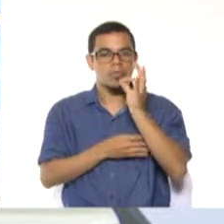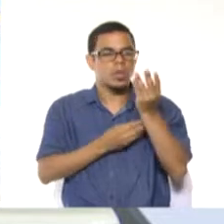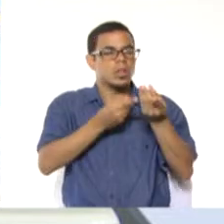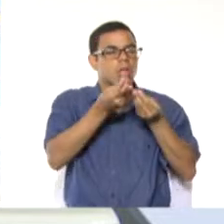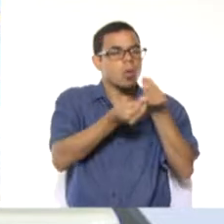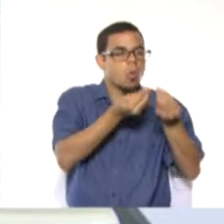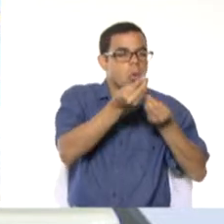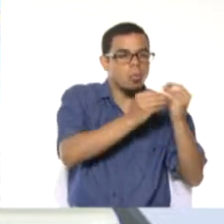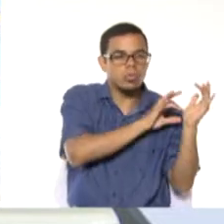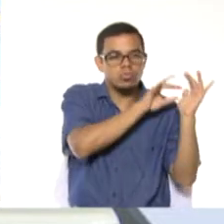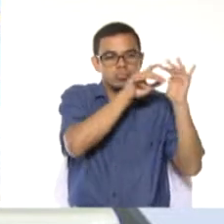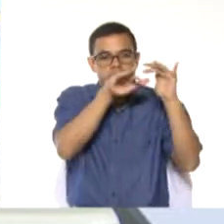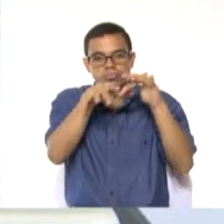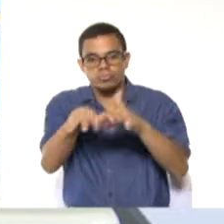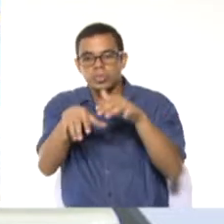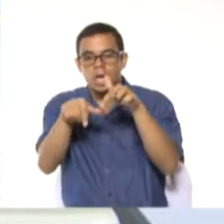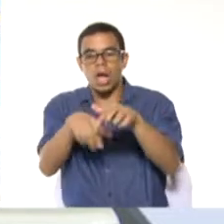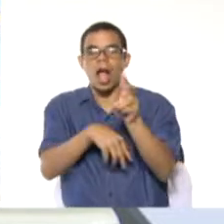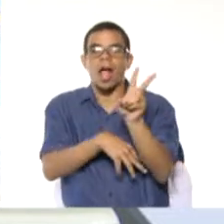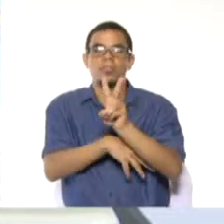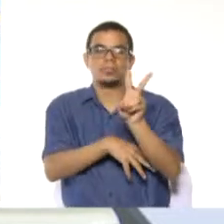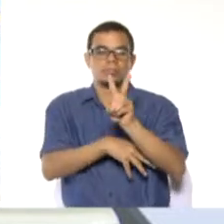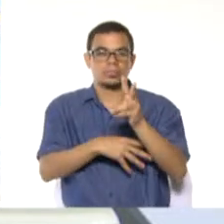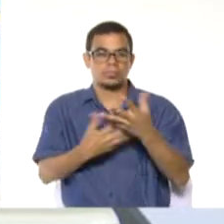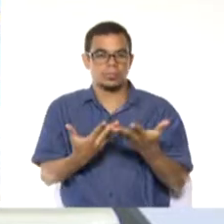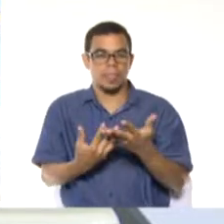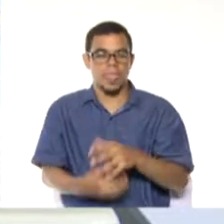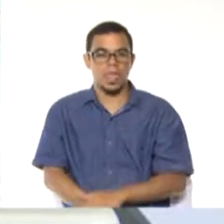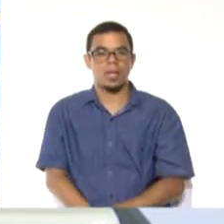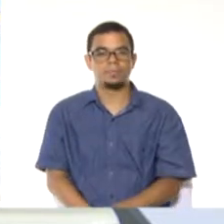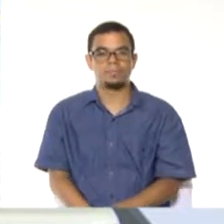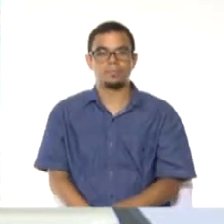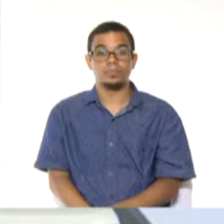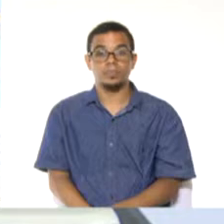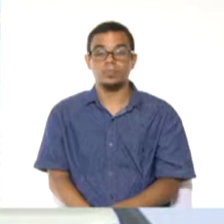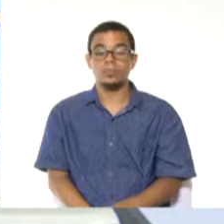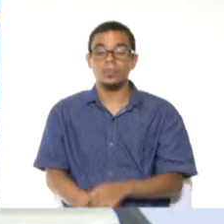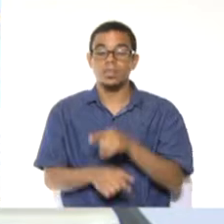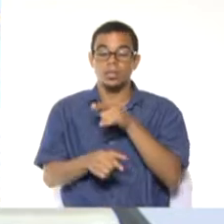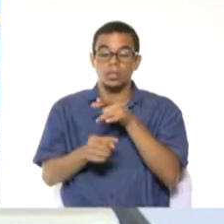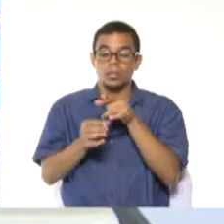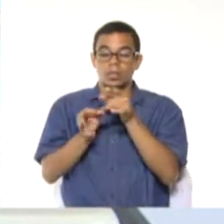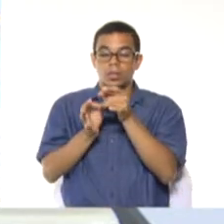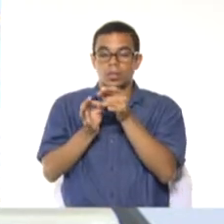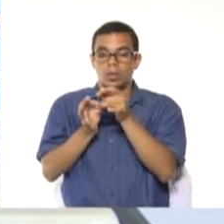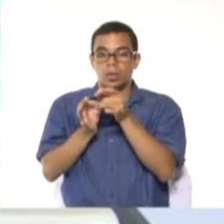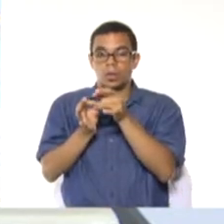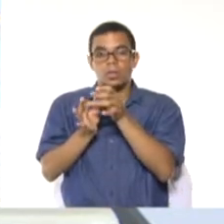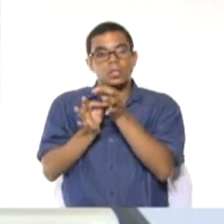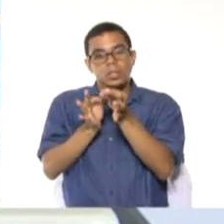nación. Muy bien, y cuando hablamos de cultivo, hablamos de